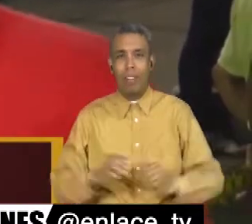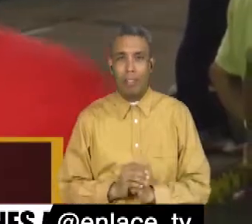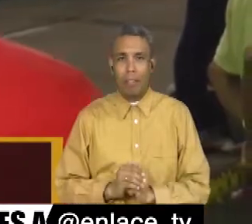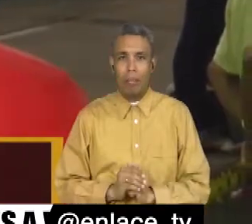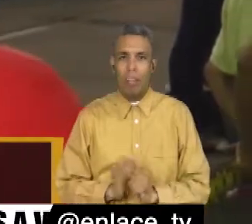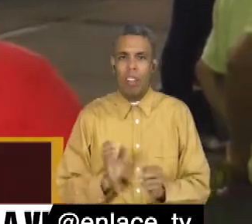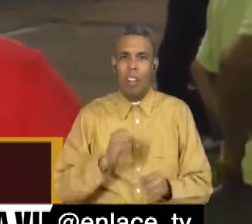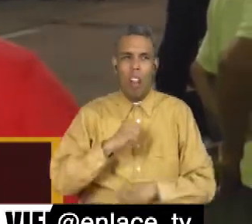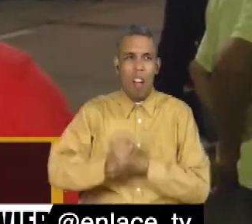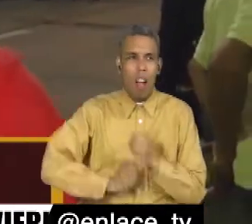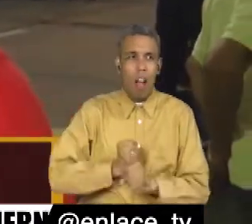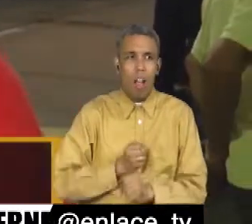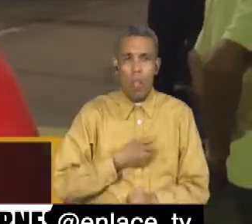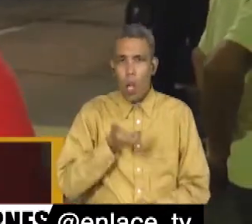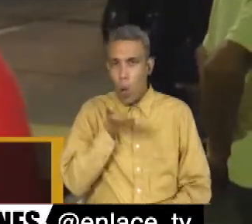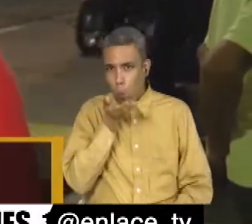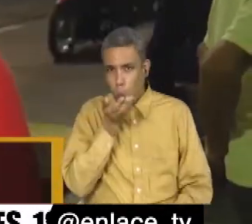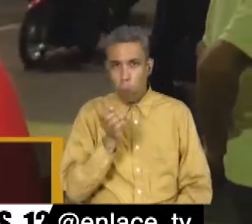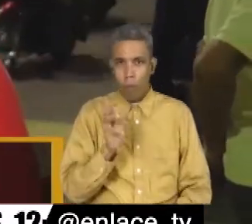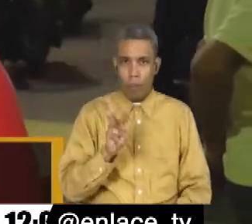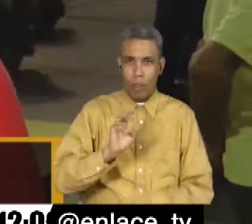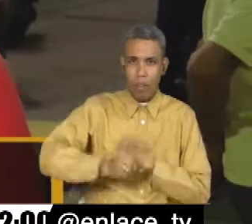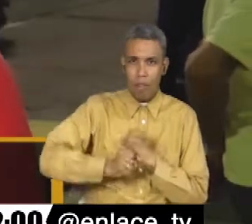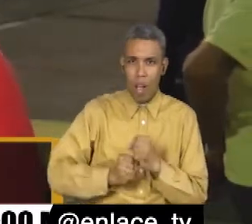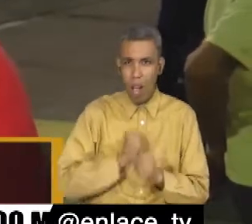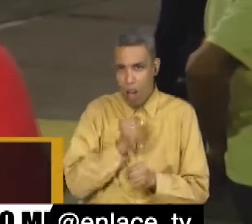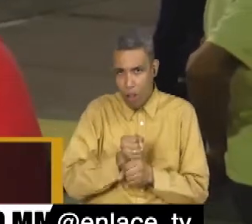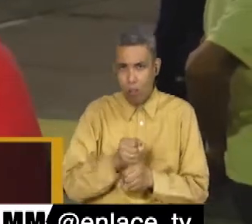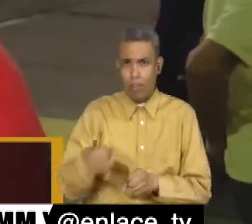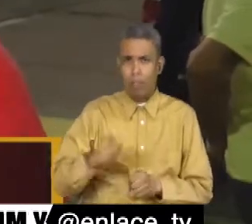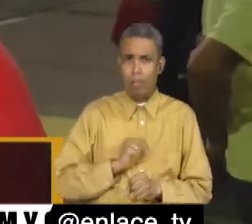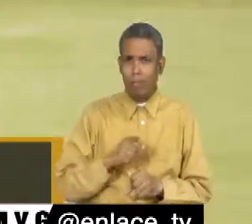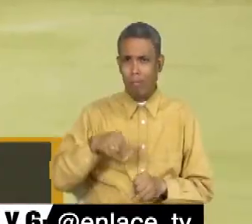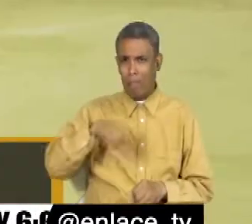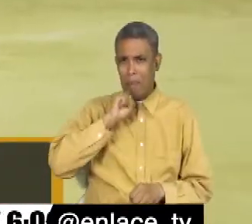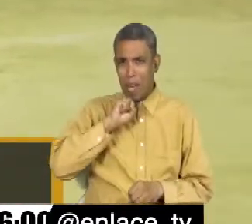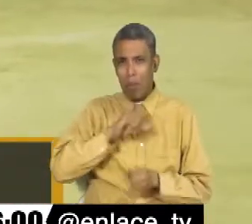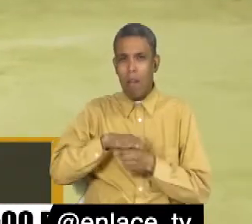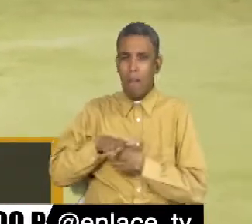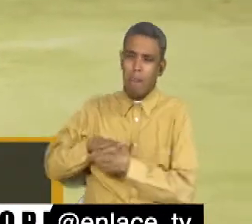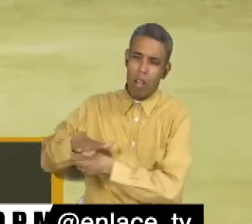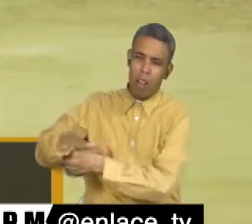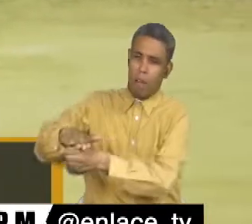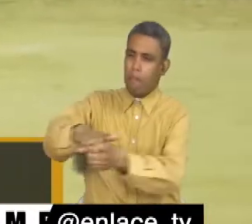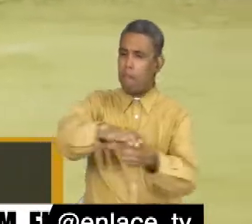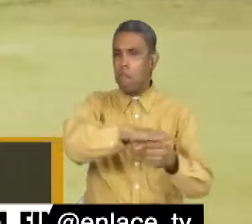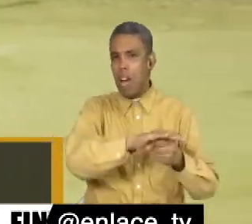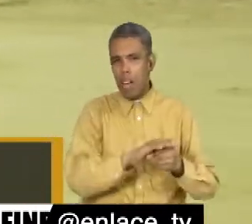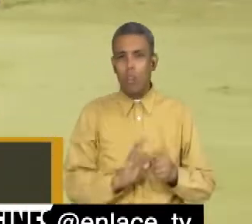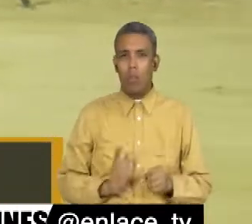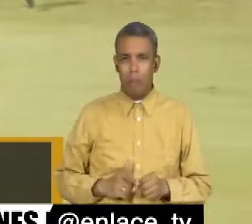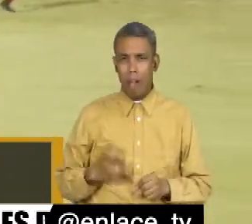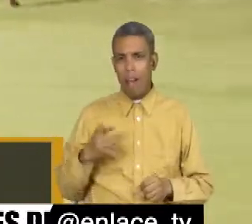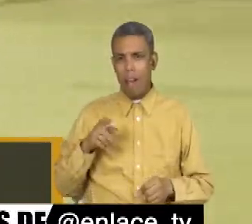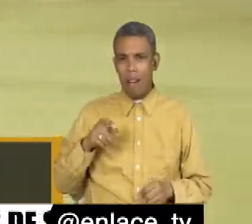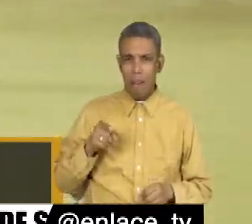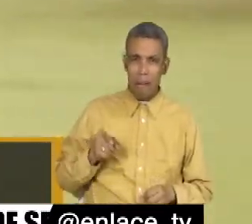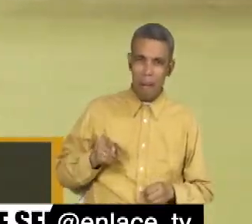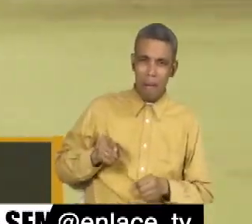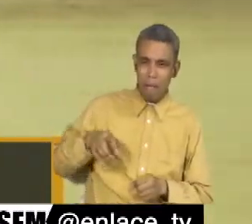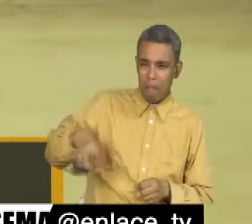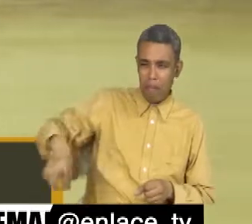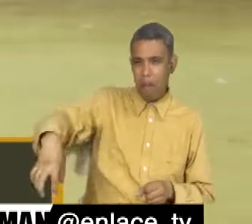que se realizó en las diferentes canchas de la ciudad donde pudimos tener la oportunidad de estar participando con dicho torneo. Pues la